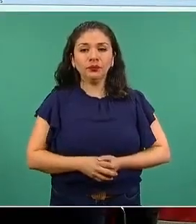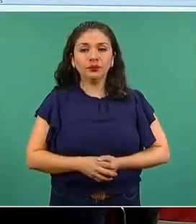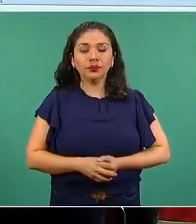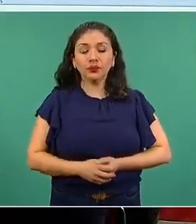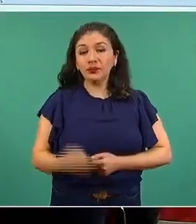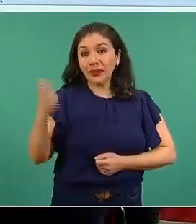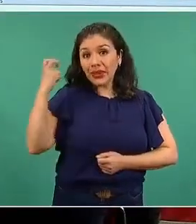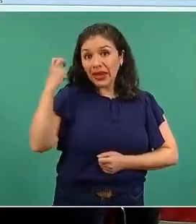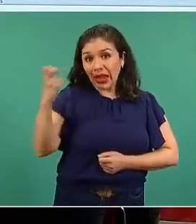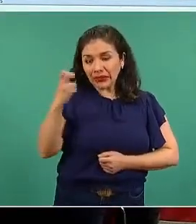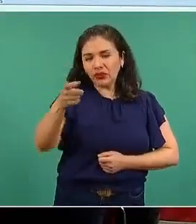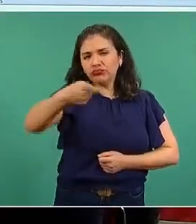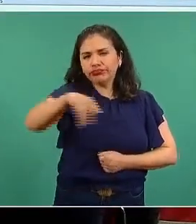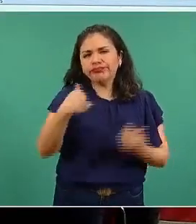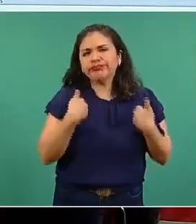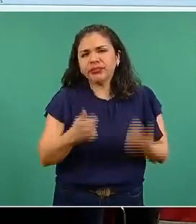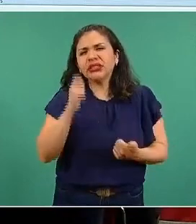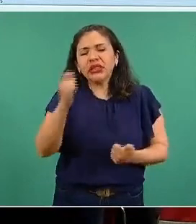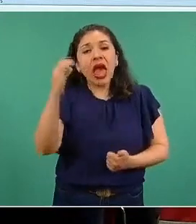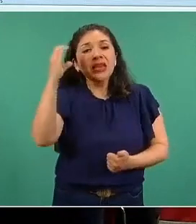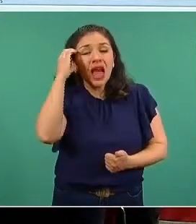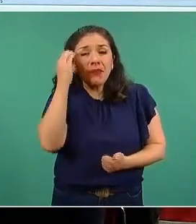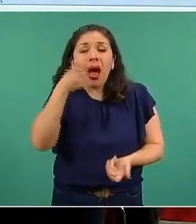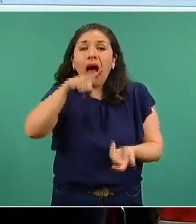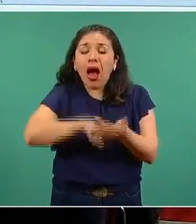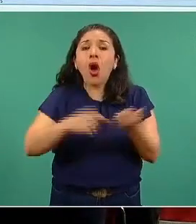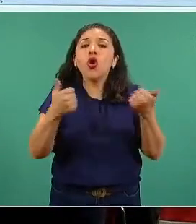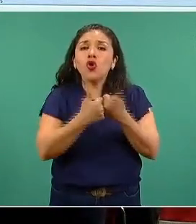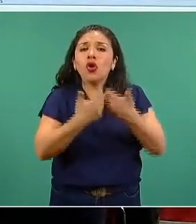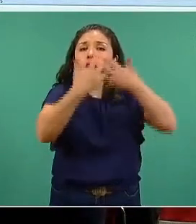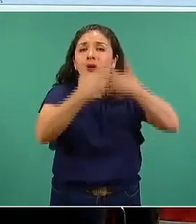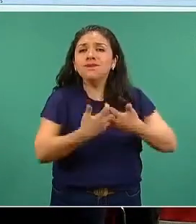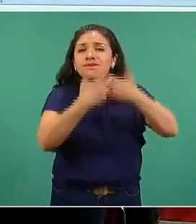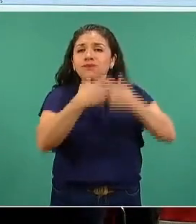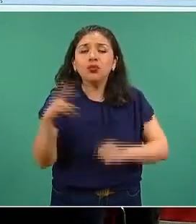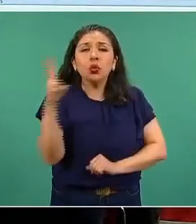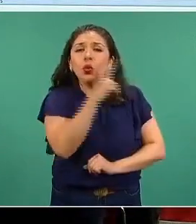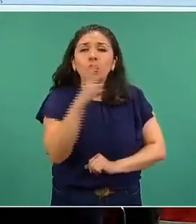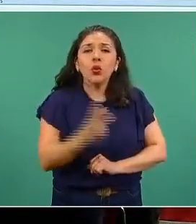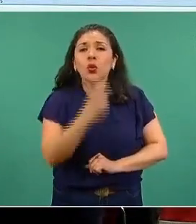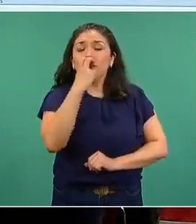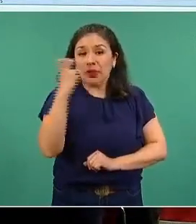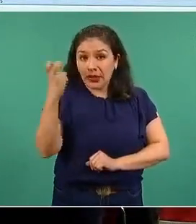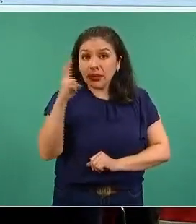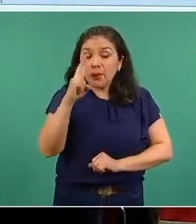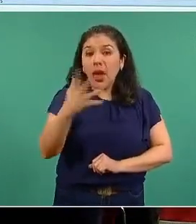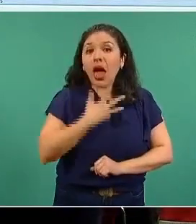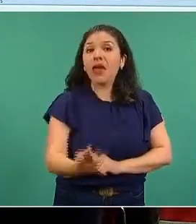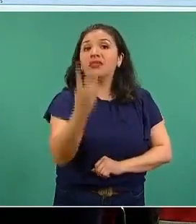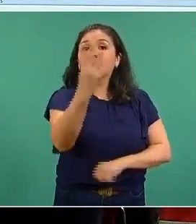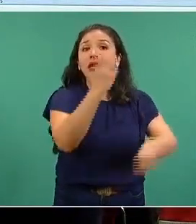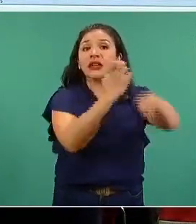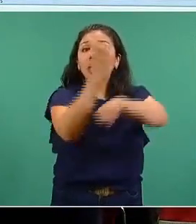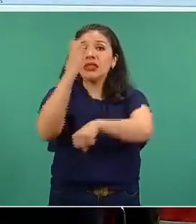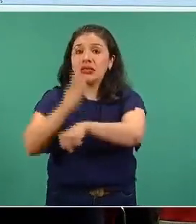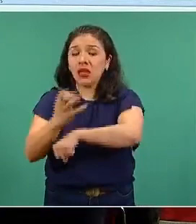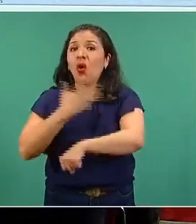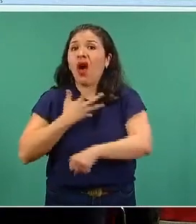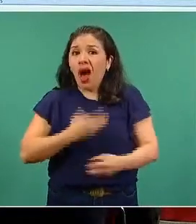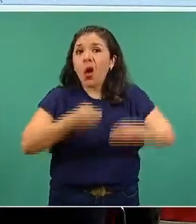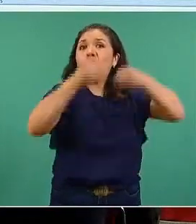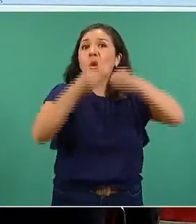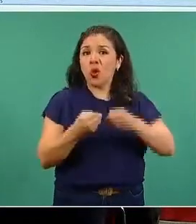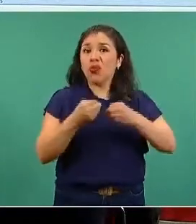Esta diapositiva nos habla de camas con ventilador. Y aquí observamos 3 entidades que tienen una